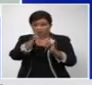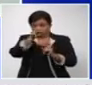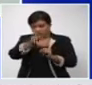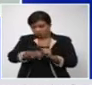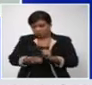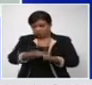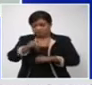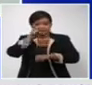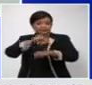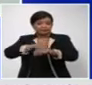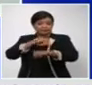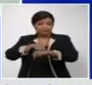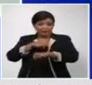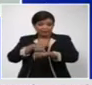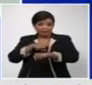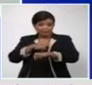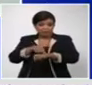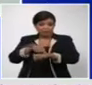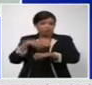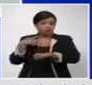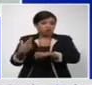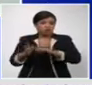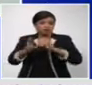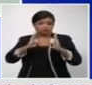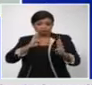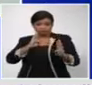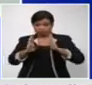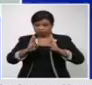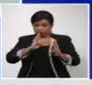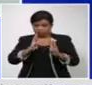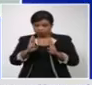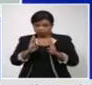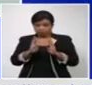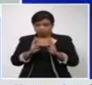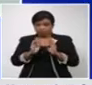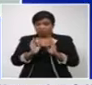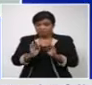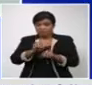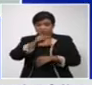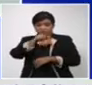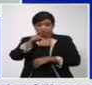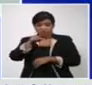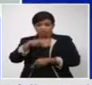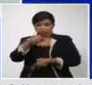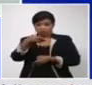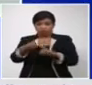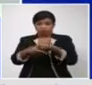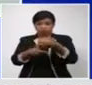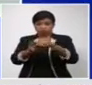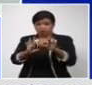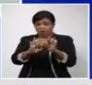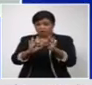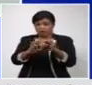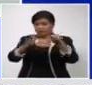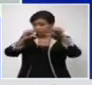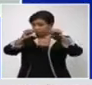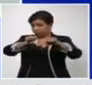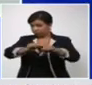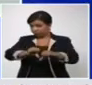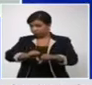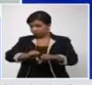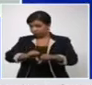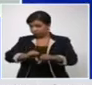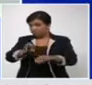tiempo entre... Estos son los que tienen una evolución a graves y a críticos que se